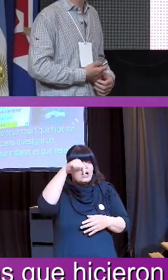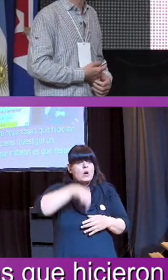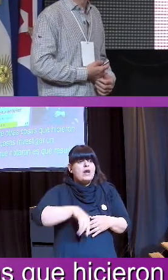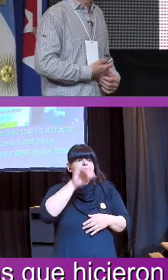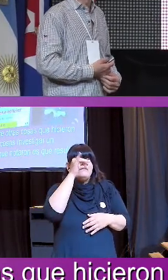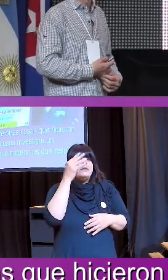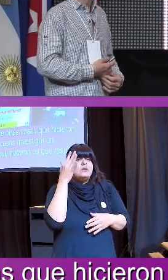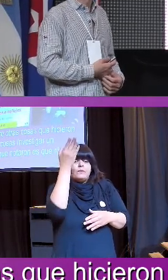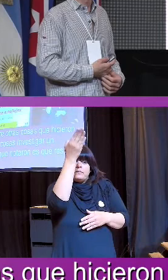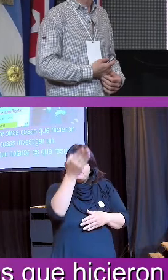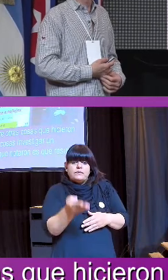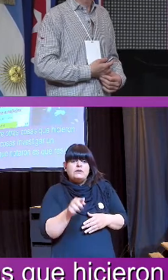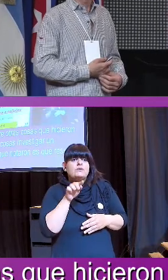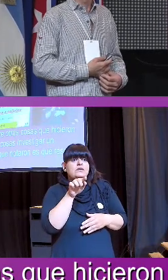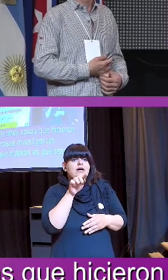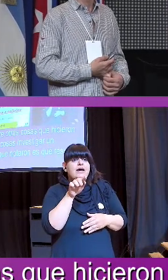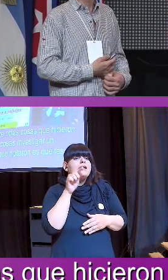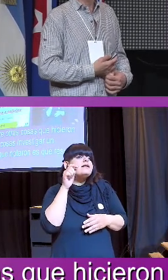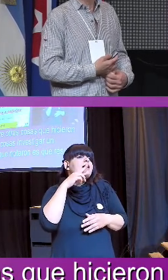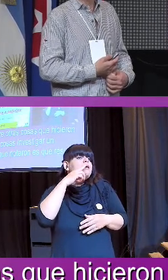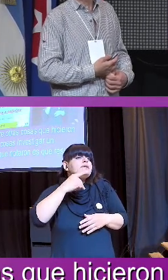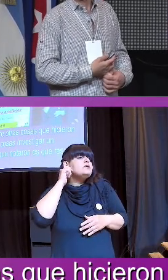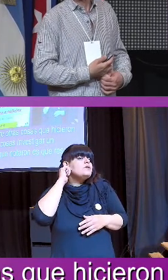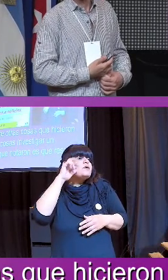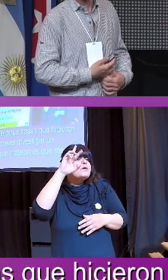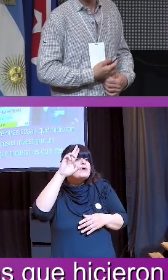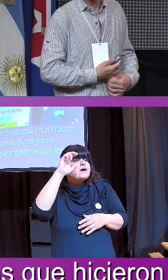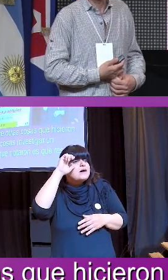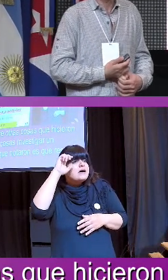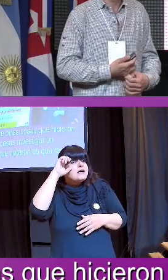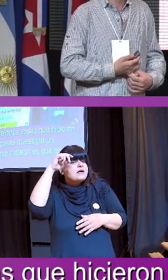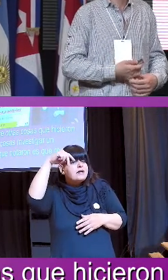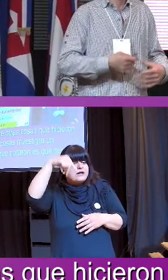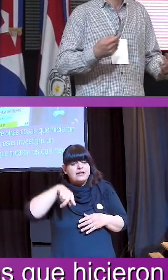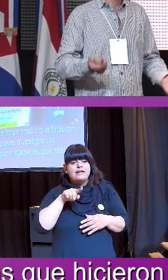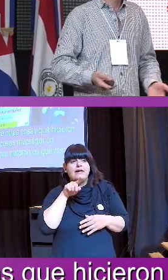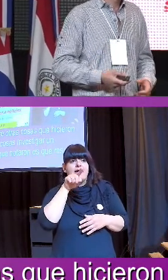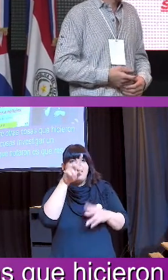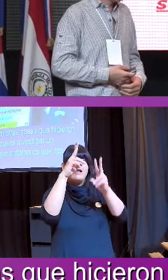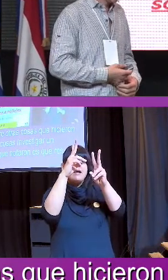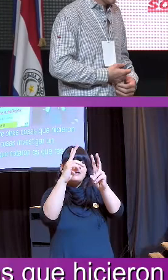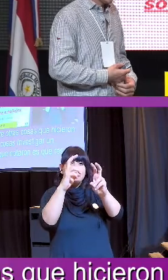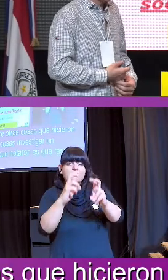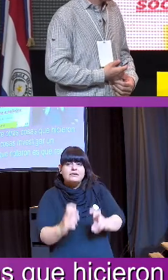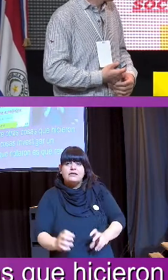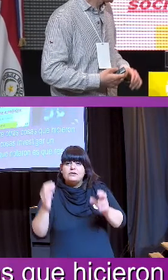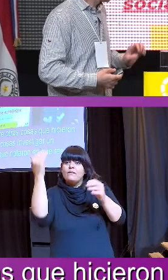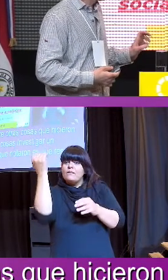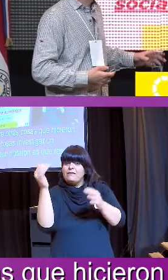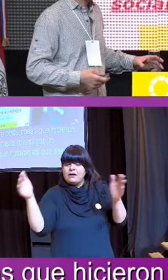investigación hace 1 año y medio con niños de 7 meses, ¿sí?, también niños